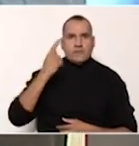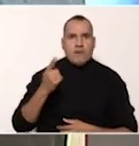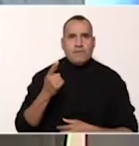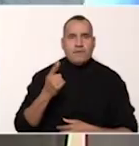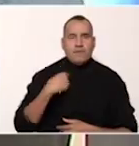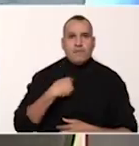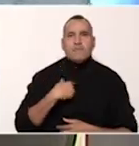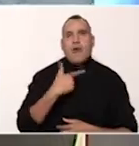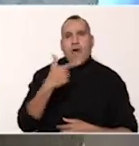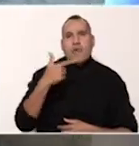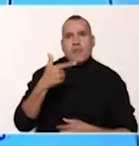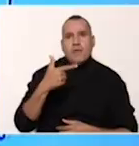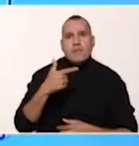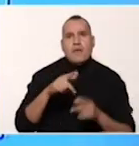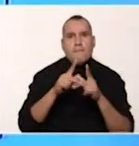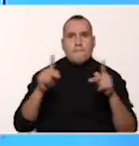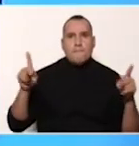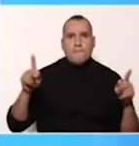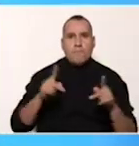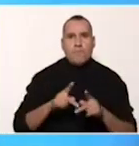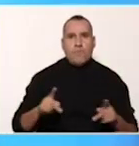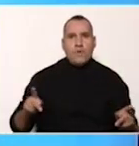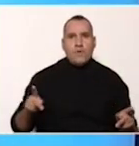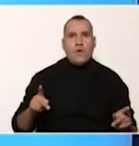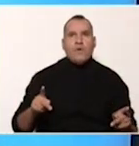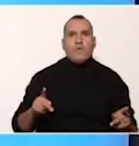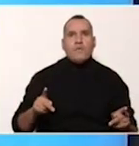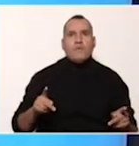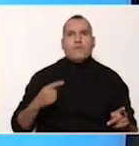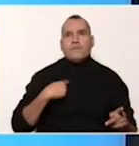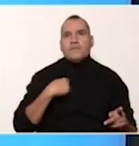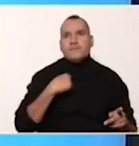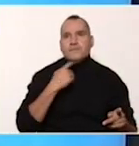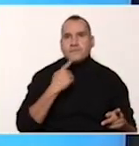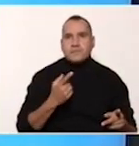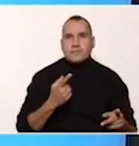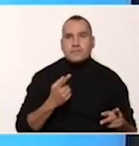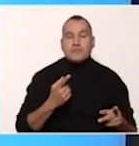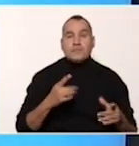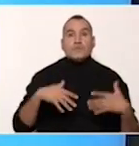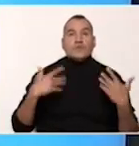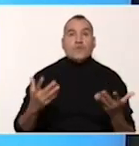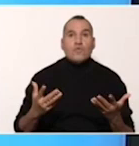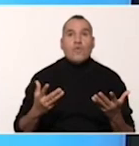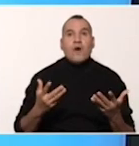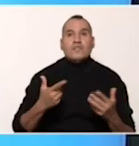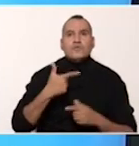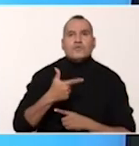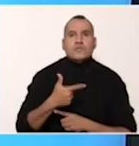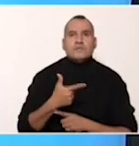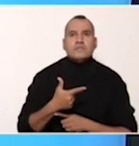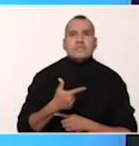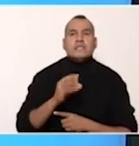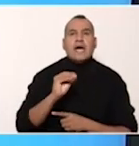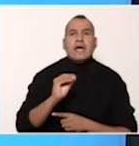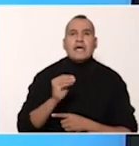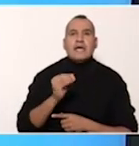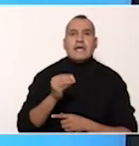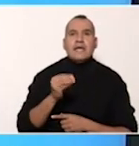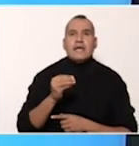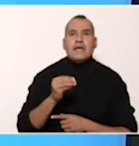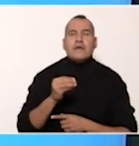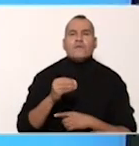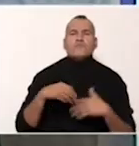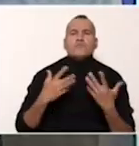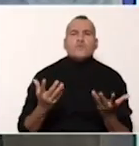para dividir polinomios cuando el divisor es de la forma x menos 3, cuando es binomio